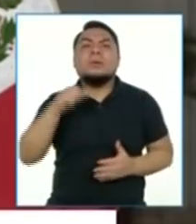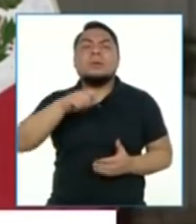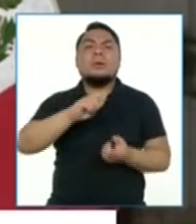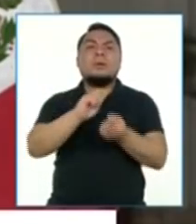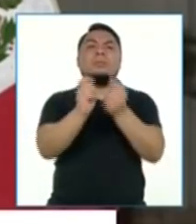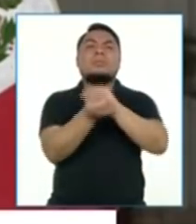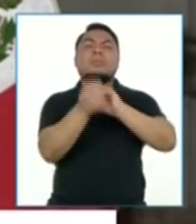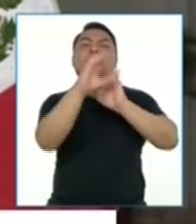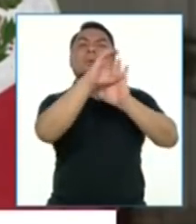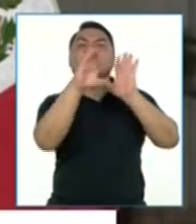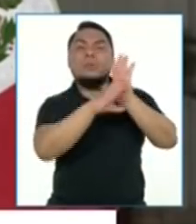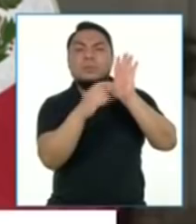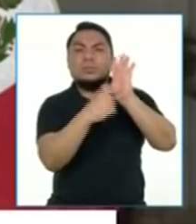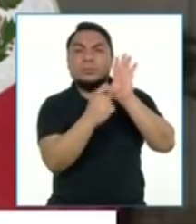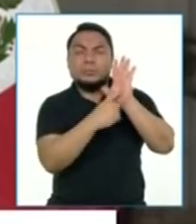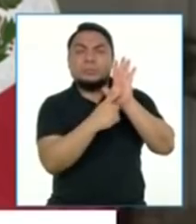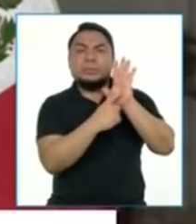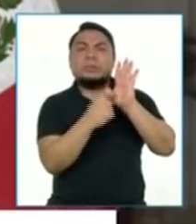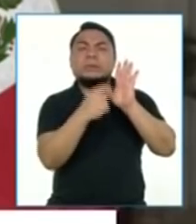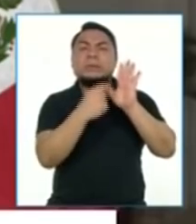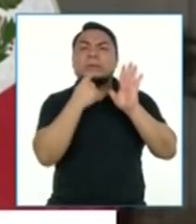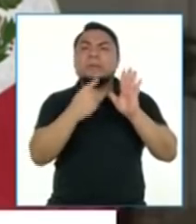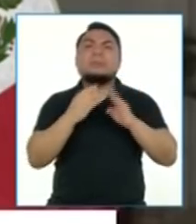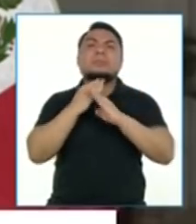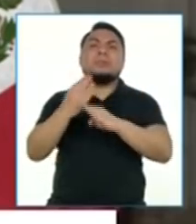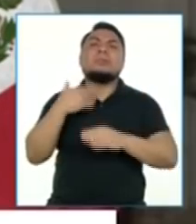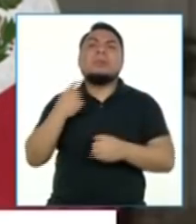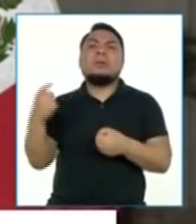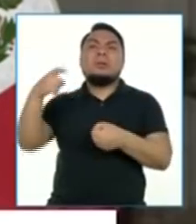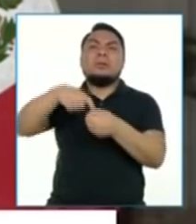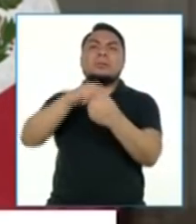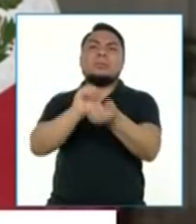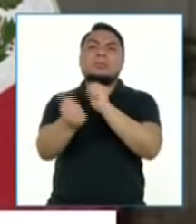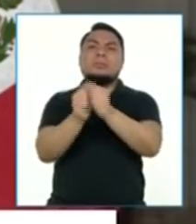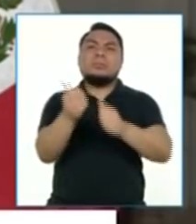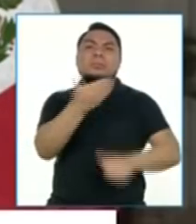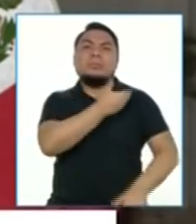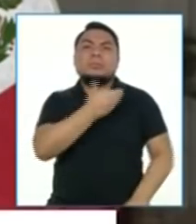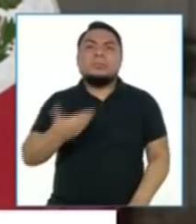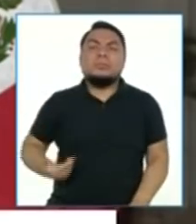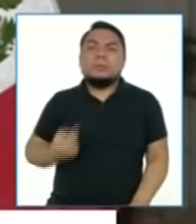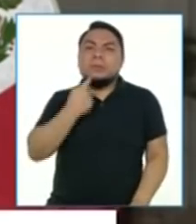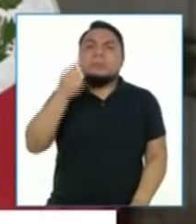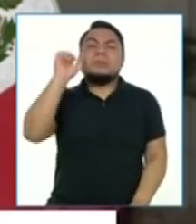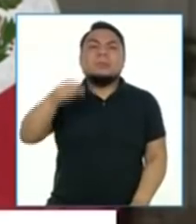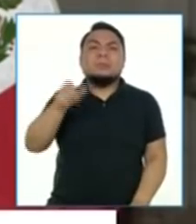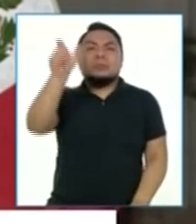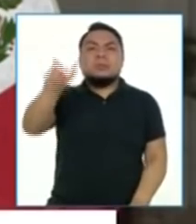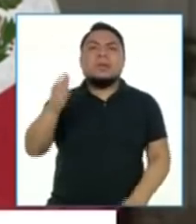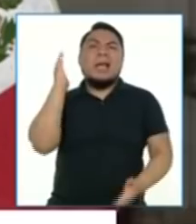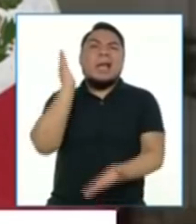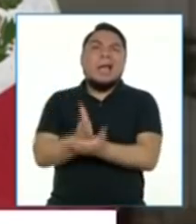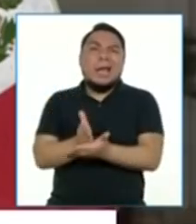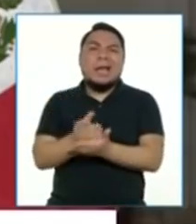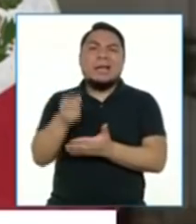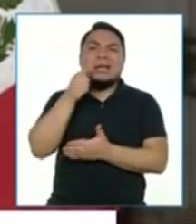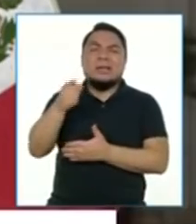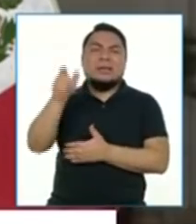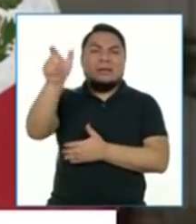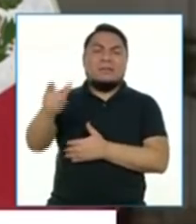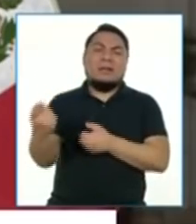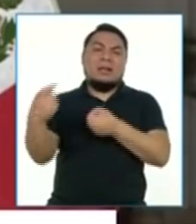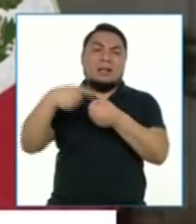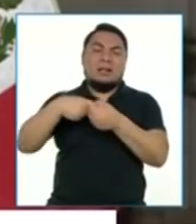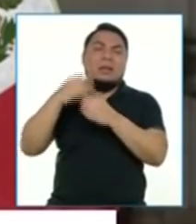posturas mayoritarias porque sobre la vacancia que si me permite es de patricia allí le falló el cálculo a varios